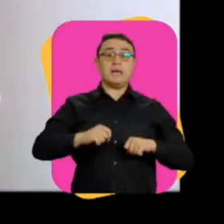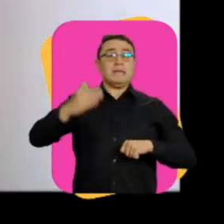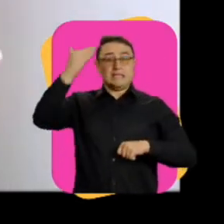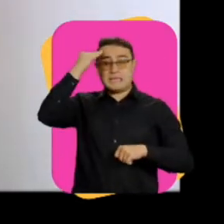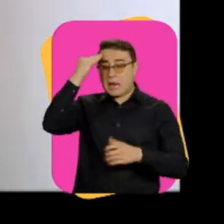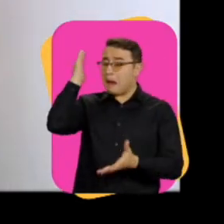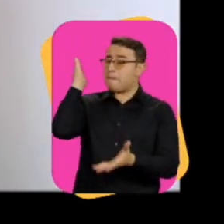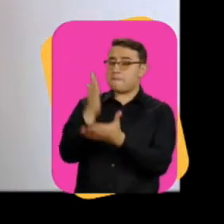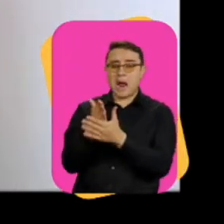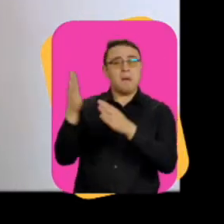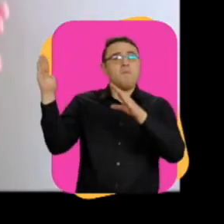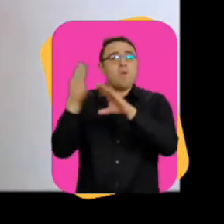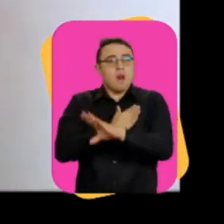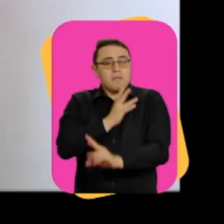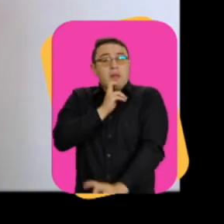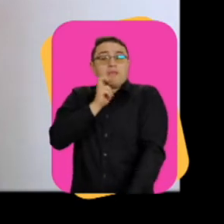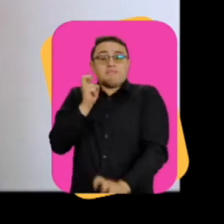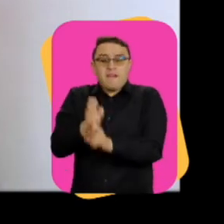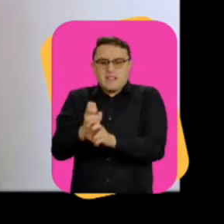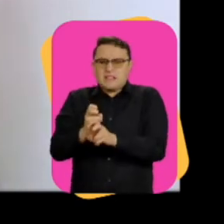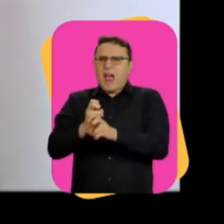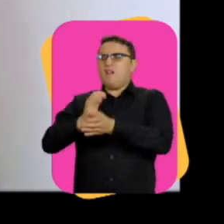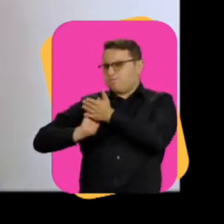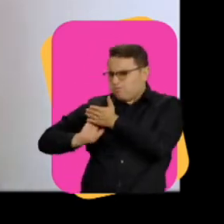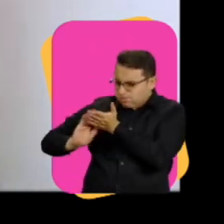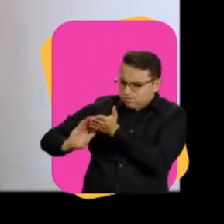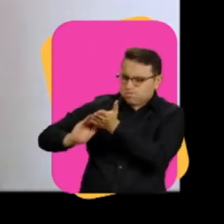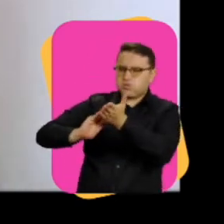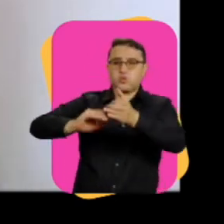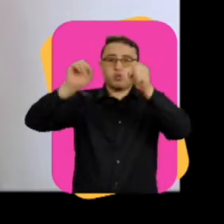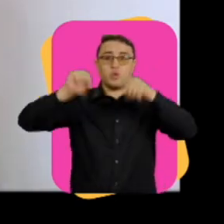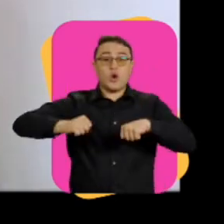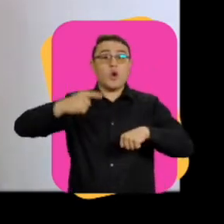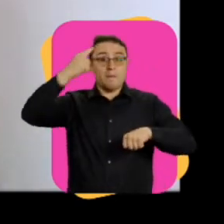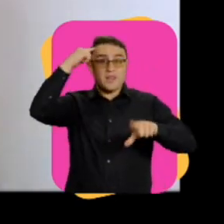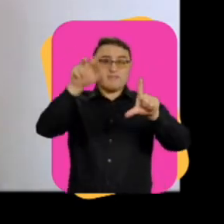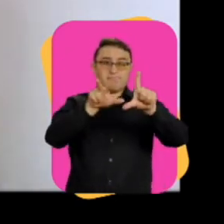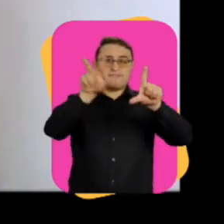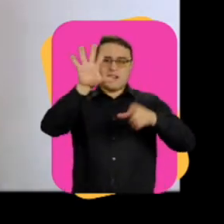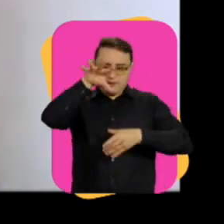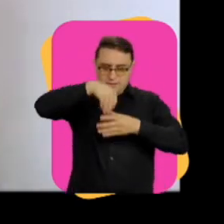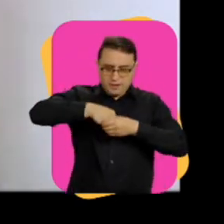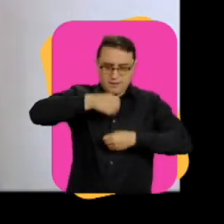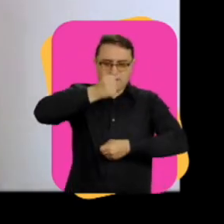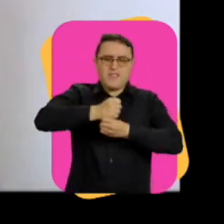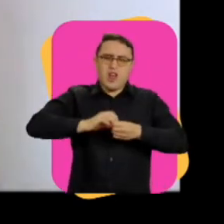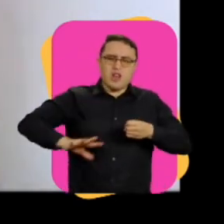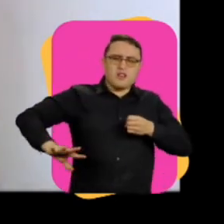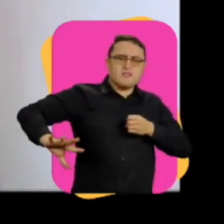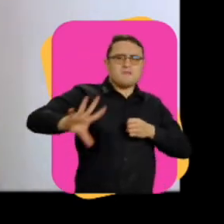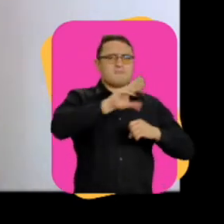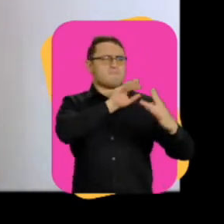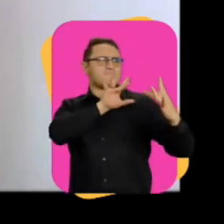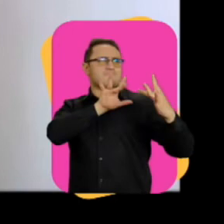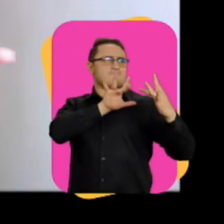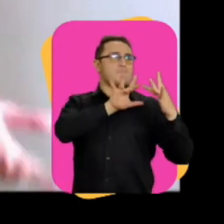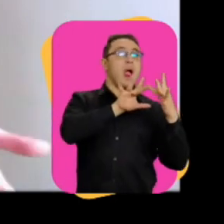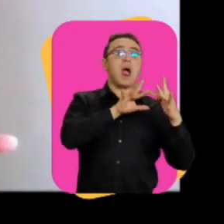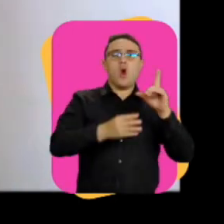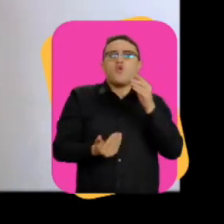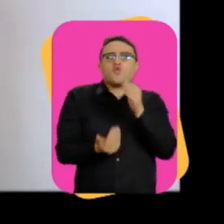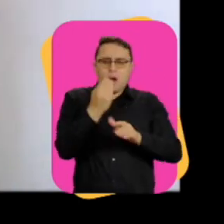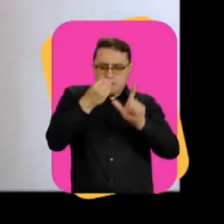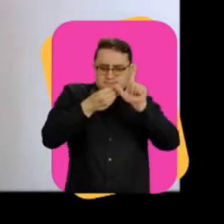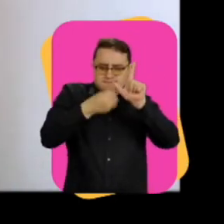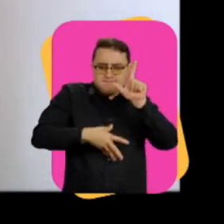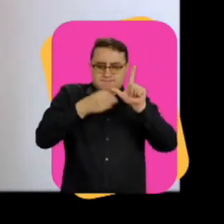grandes problemas llegan. Y creo que el área digital de Canal 13 y todo mi equipo se adaptó y logramos un año muy productivo con series que tuvieron